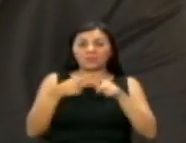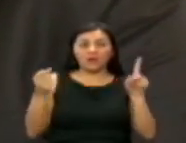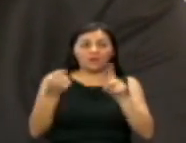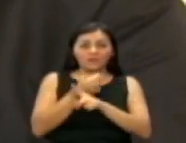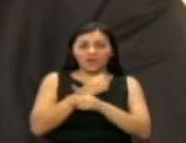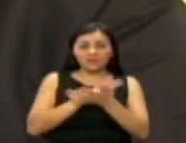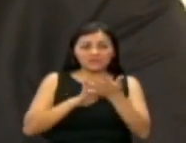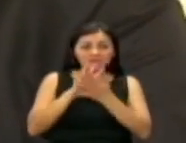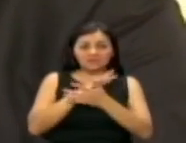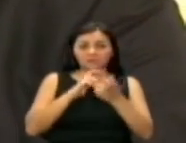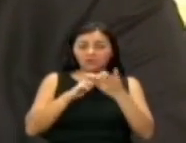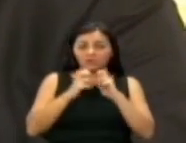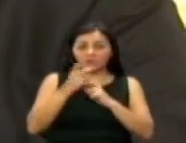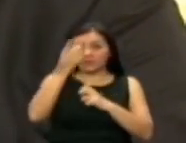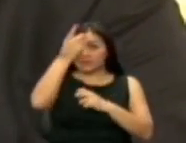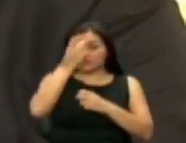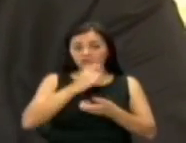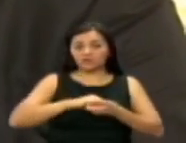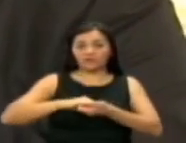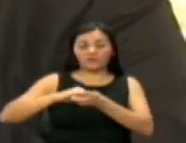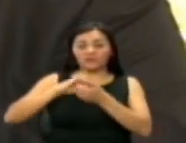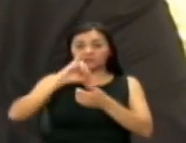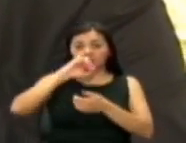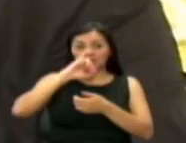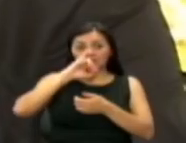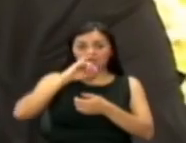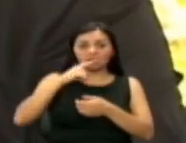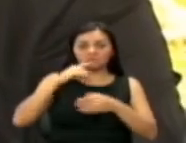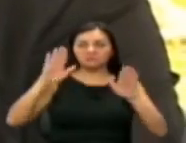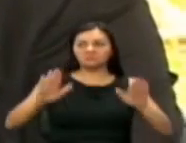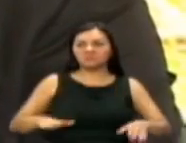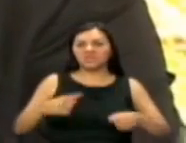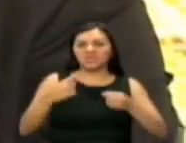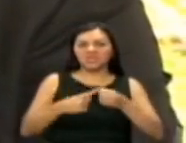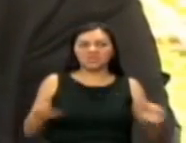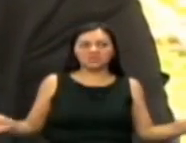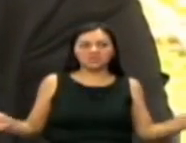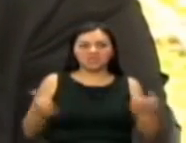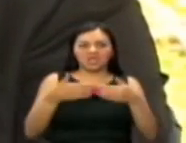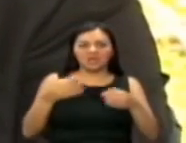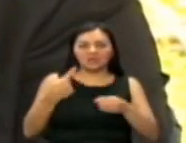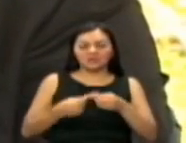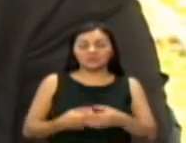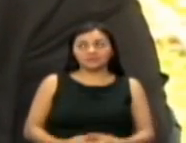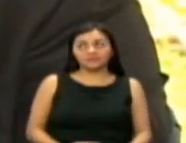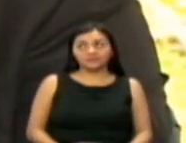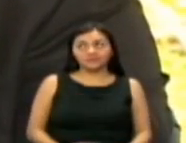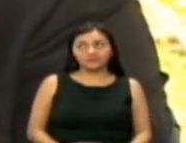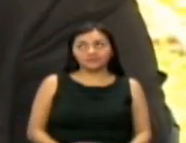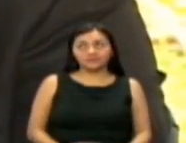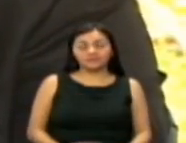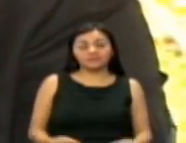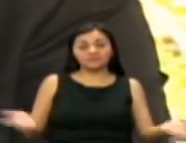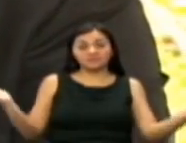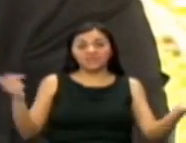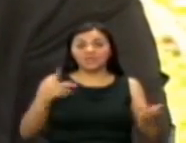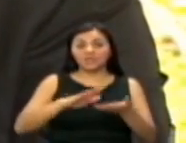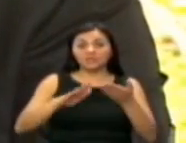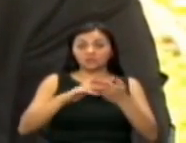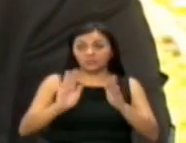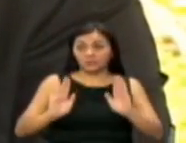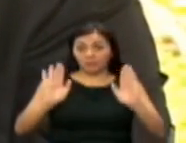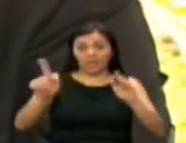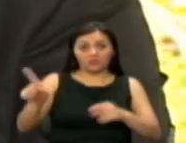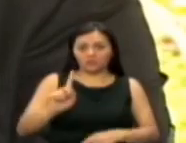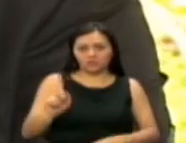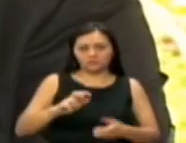la decisión de la CONAIE de mantenerse en la ciudad capital, de tratar de sitiar Quito, la situación pero que se generaba... Pero es delincuencial, pues. O sea, en